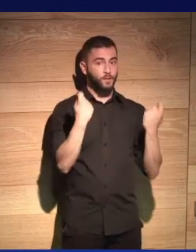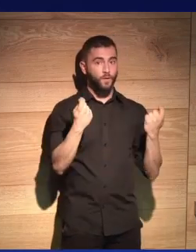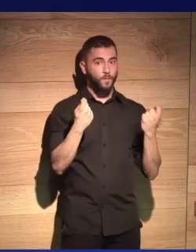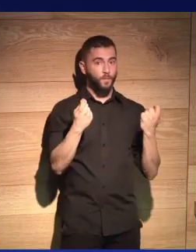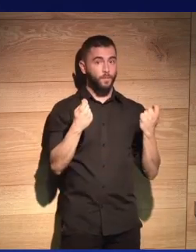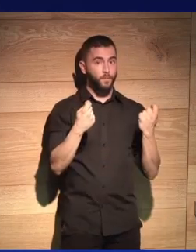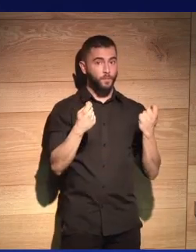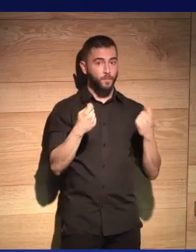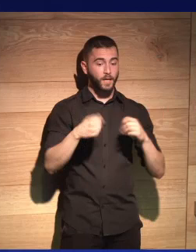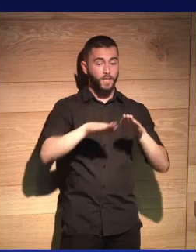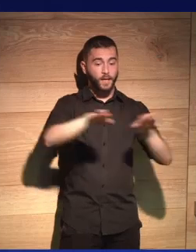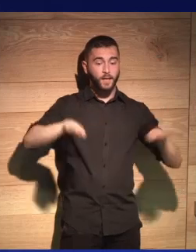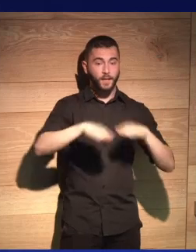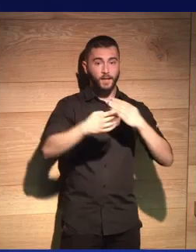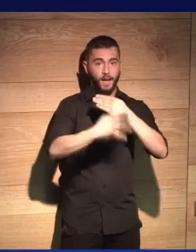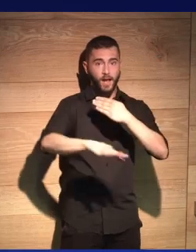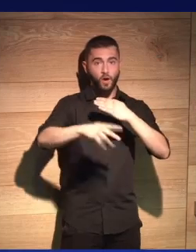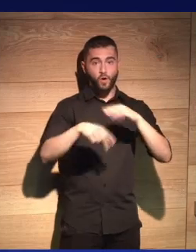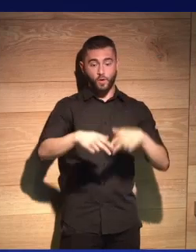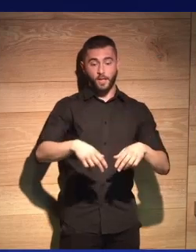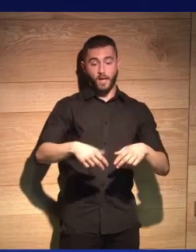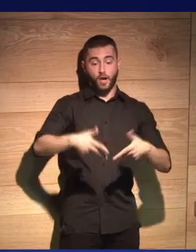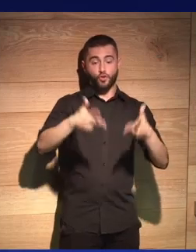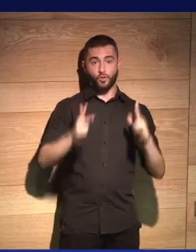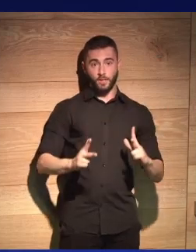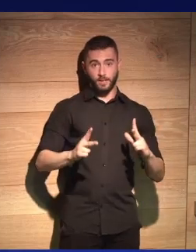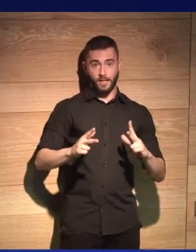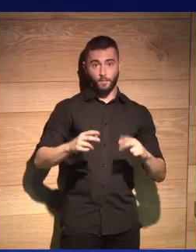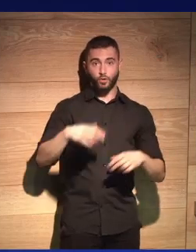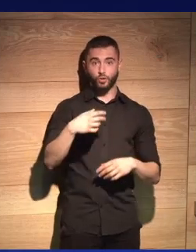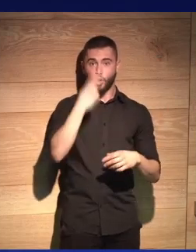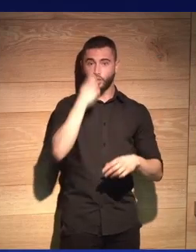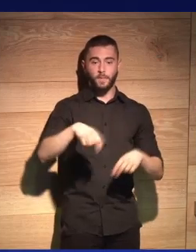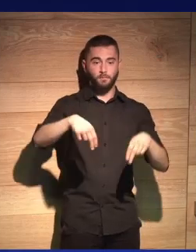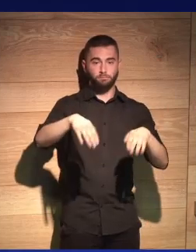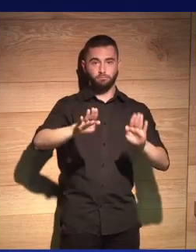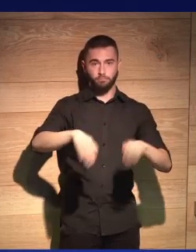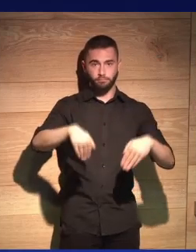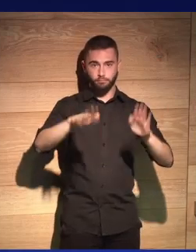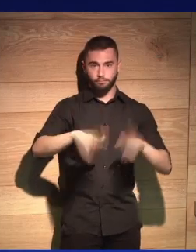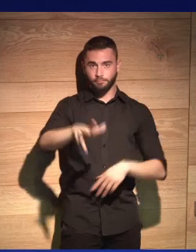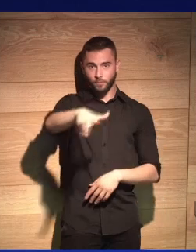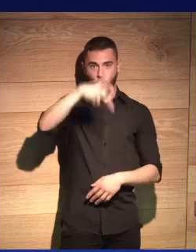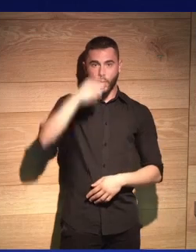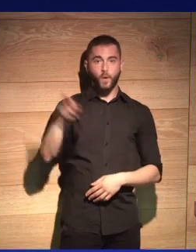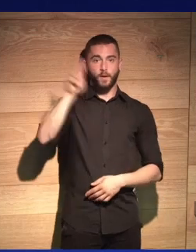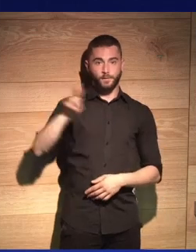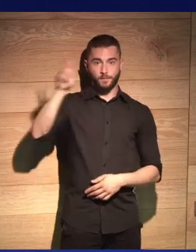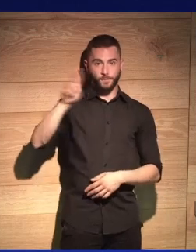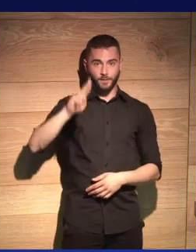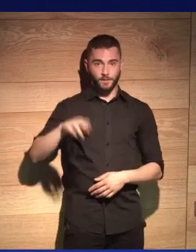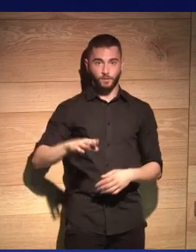en la orilla de la alberca, balanceando los pies en el agua, recuperando el aliento. Más tarde, por la